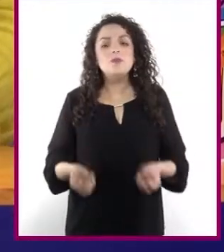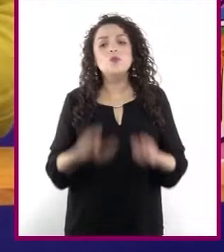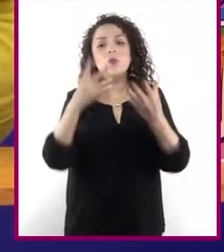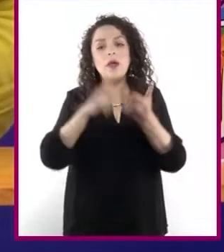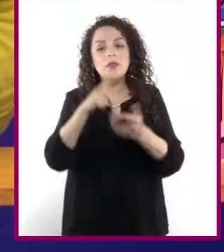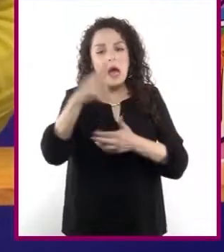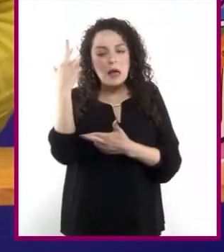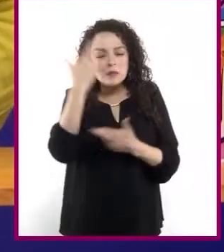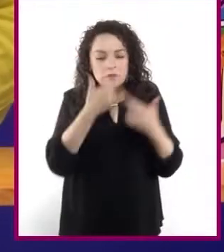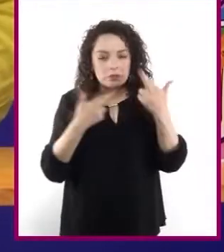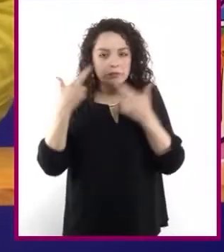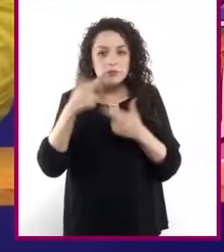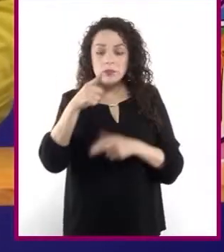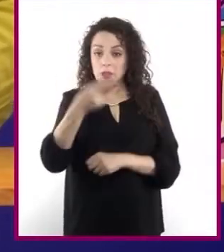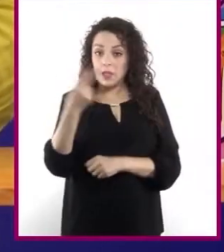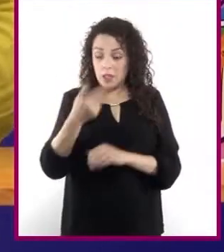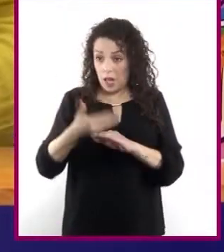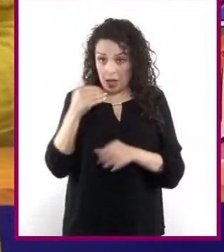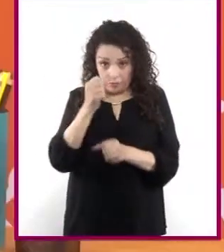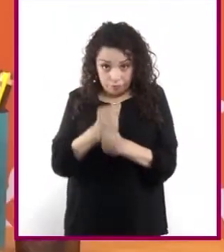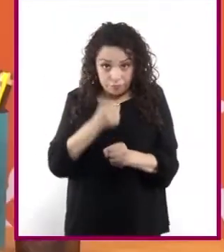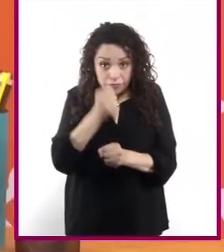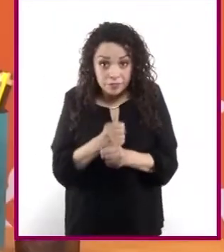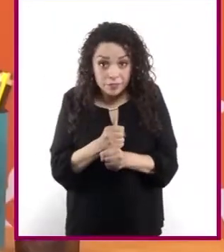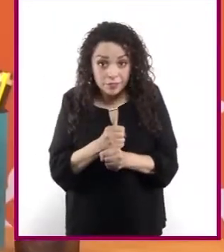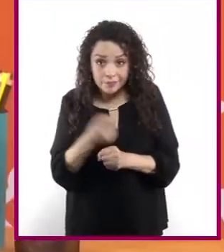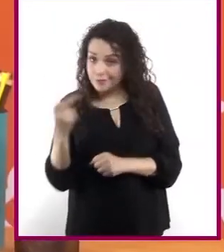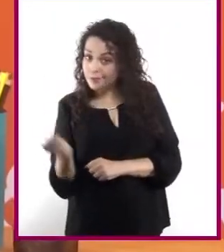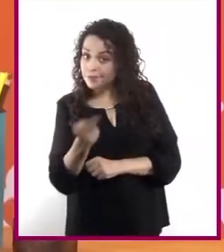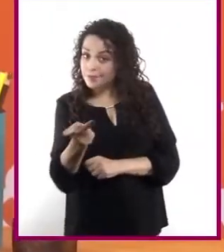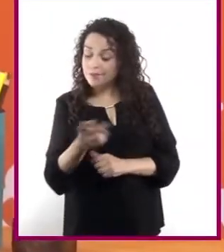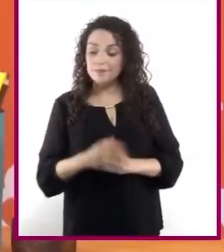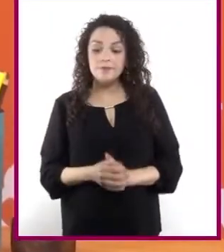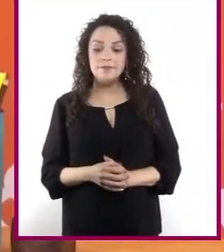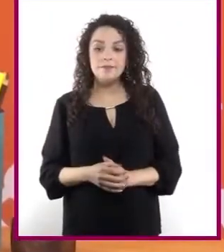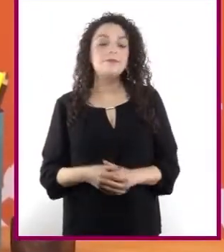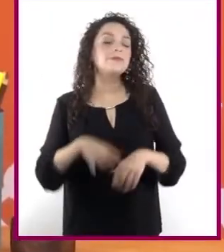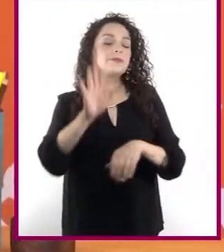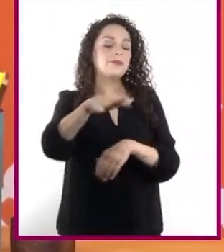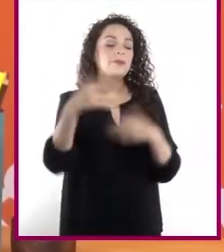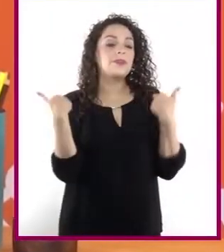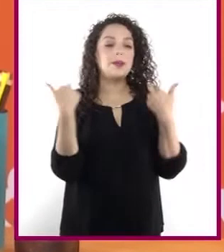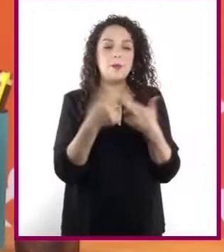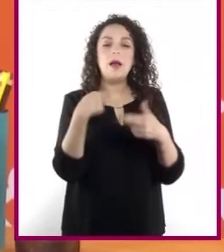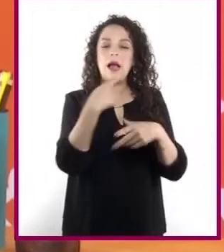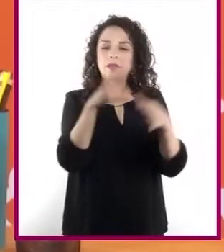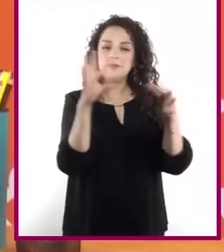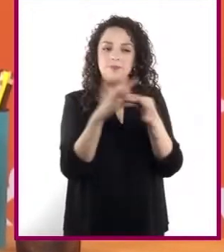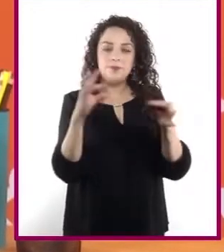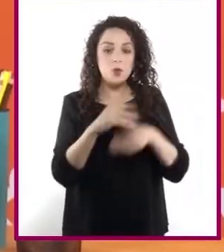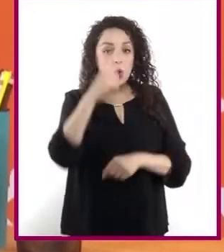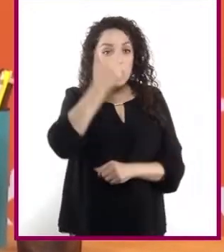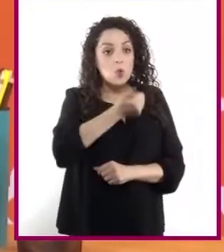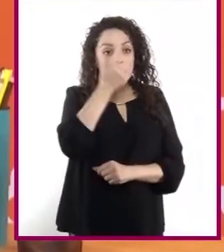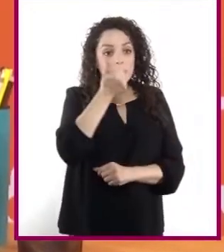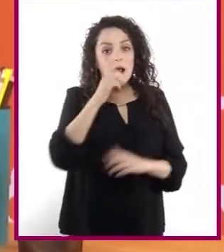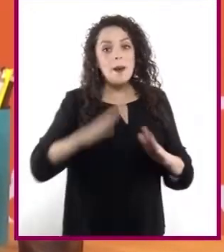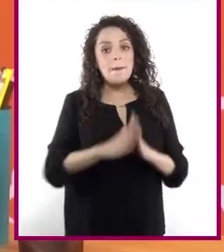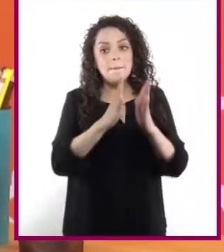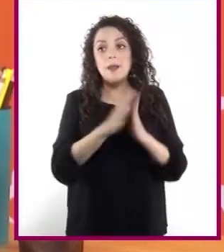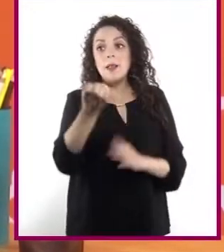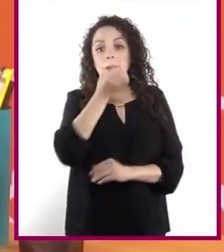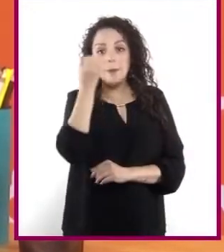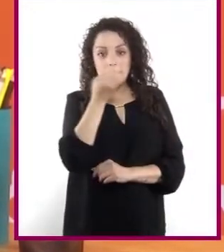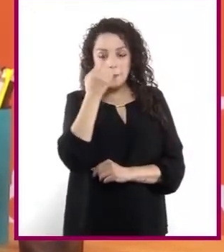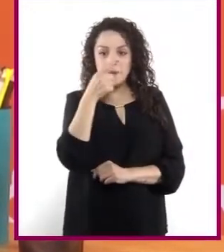revisaron? ¿Tuvieron que ensayar previamente? Profesora, le voy a contar de una alumna que participó en un evento escolar que